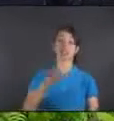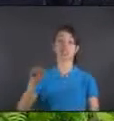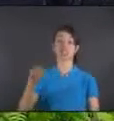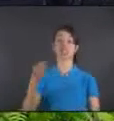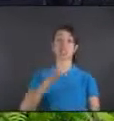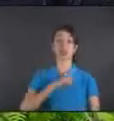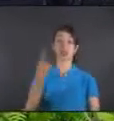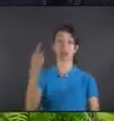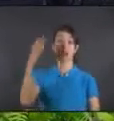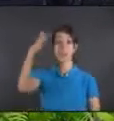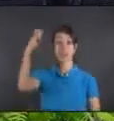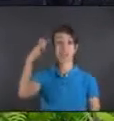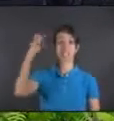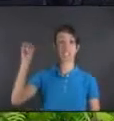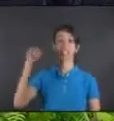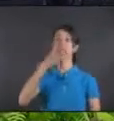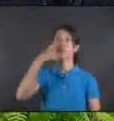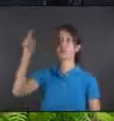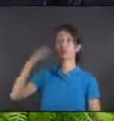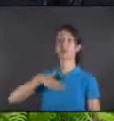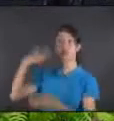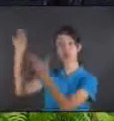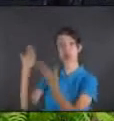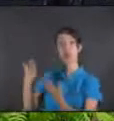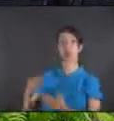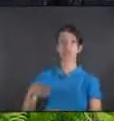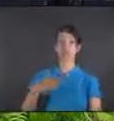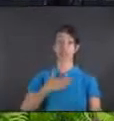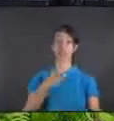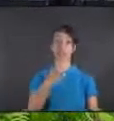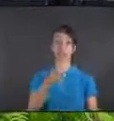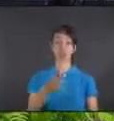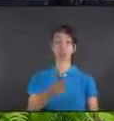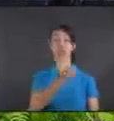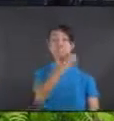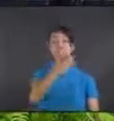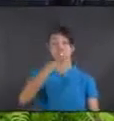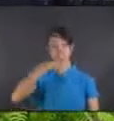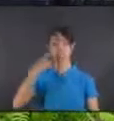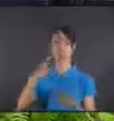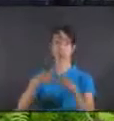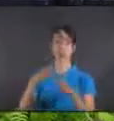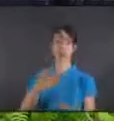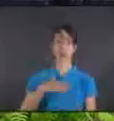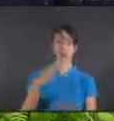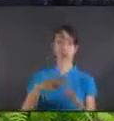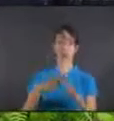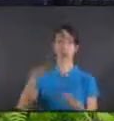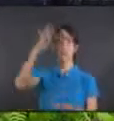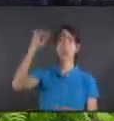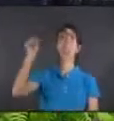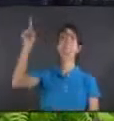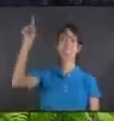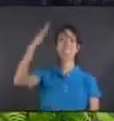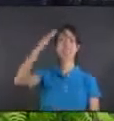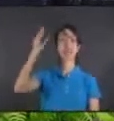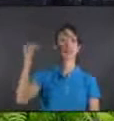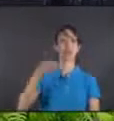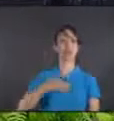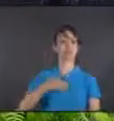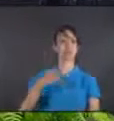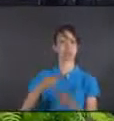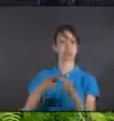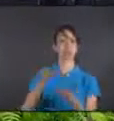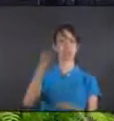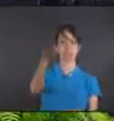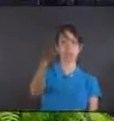necesita. Vosotros, todos, conjuguémoslo, ¿verdad? Entonces, el primer día, así se llama